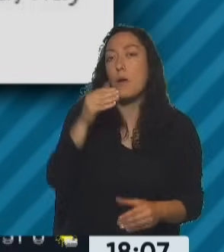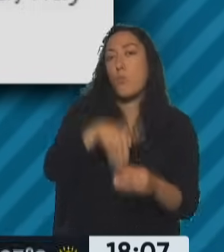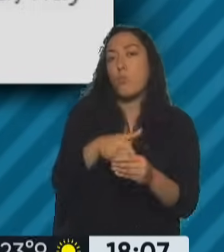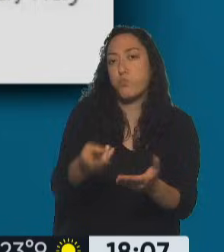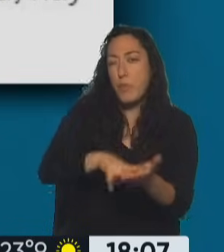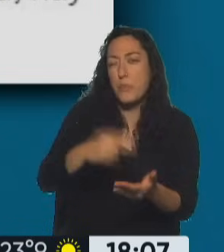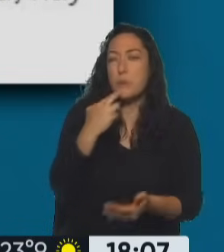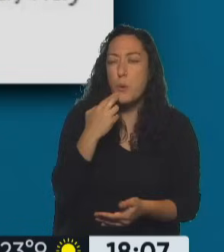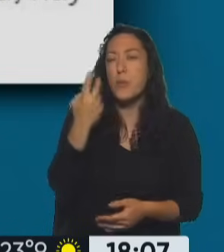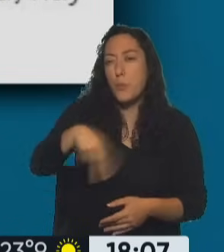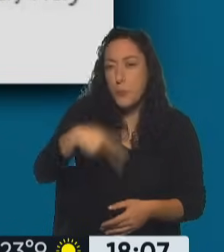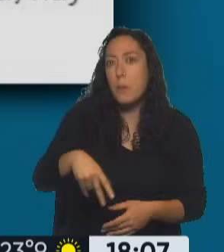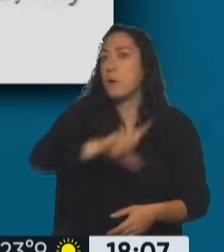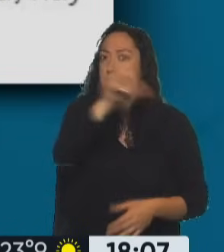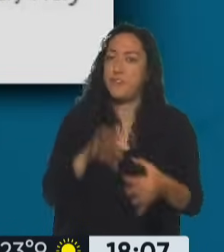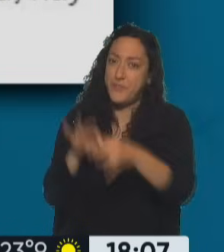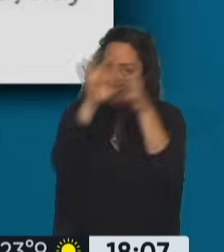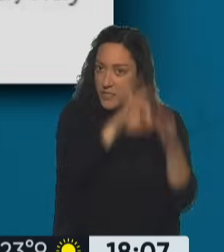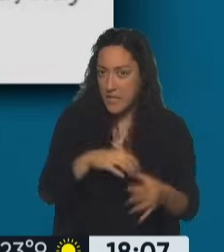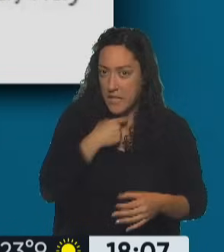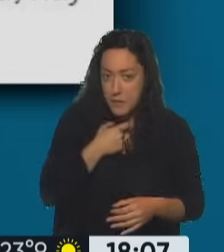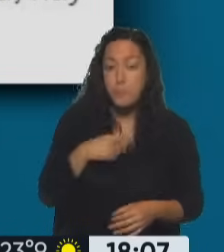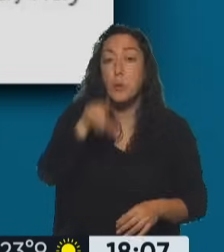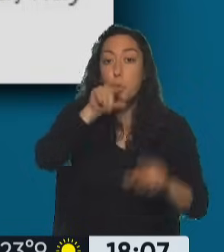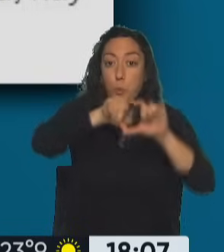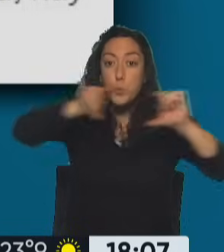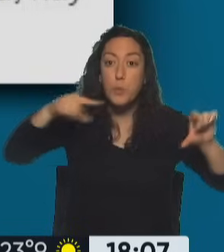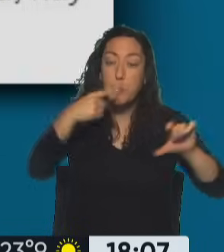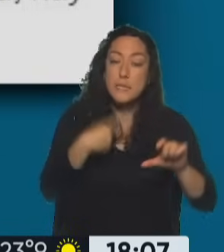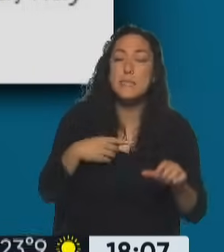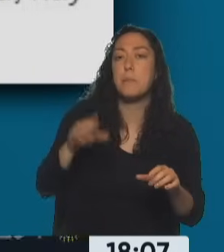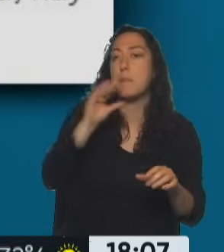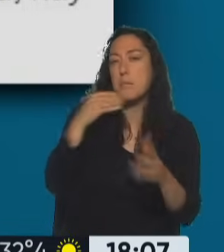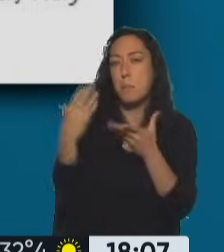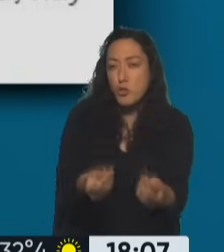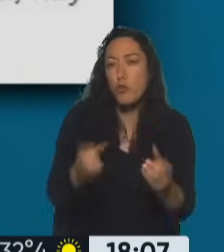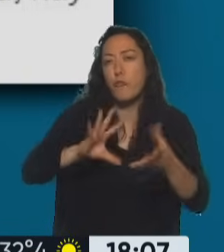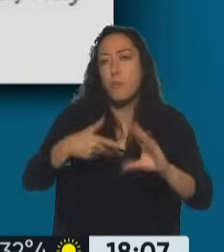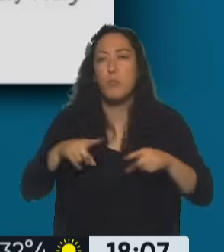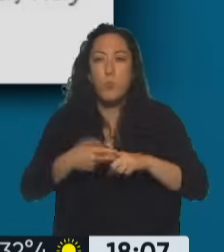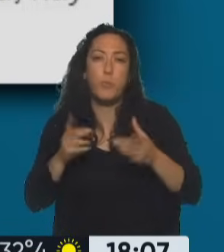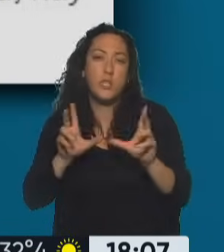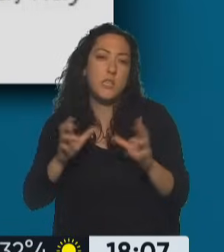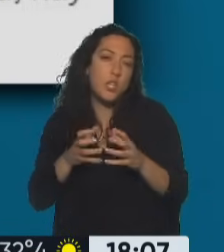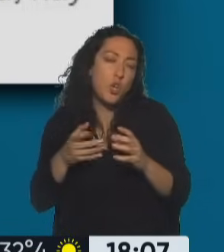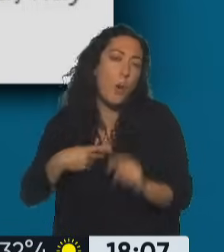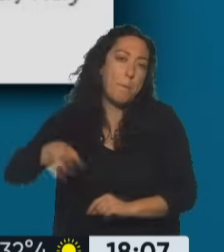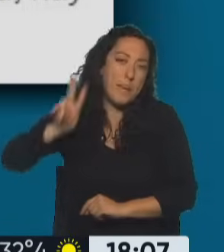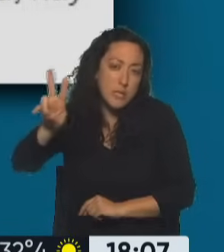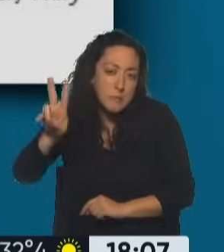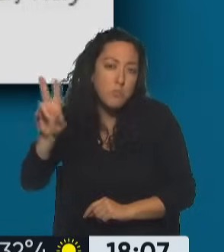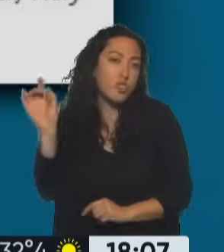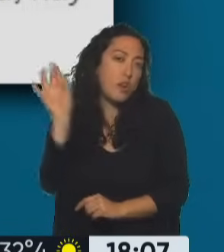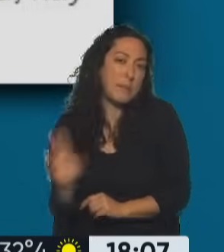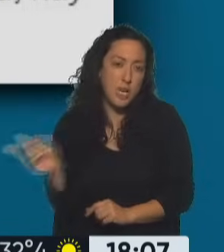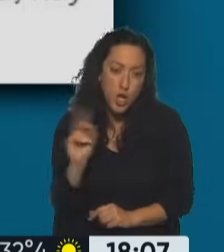Y esto decía Urtubey a través de su cuenta de Twitter: apoyo a Sergio Massa, no lo hago solo como peronista, lo hago como un defensor de la